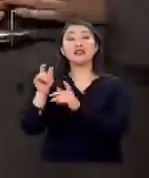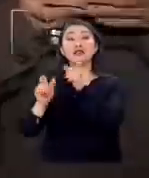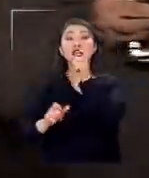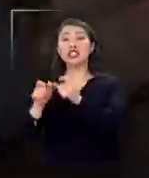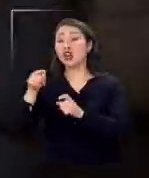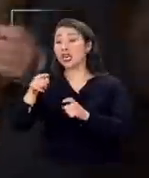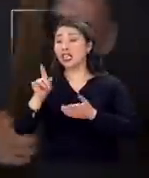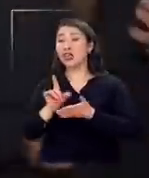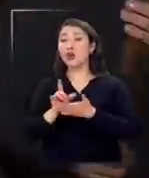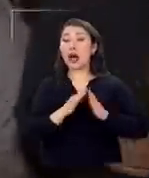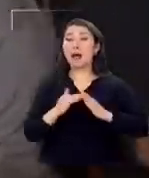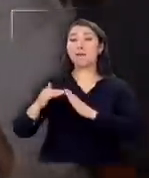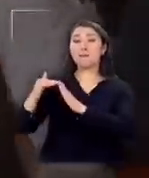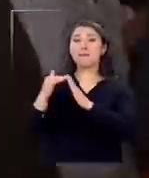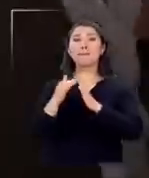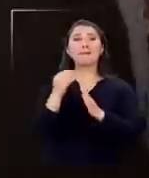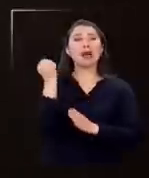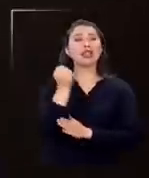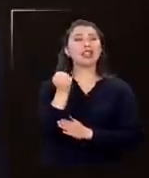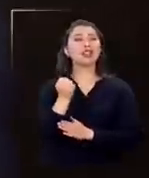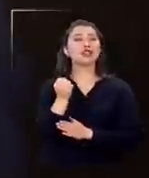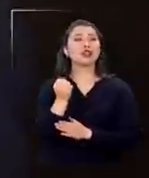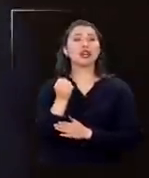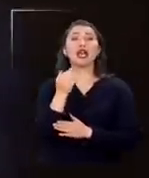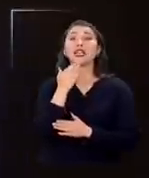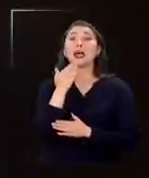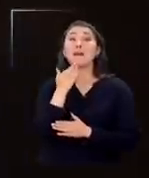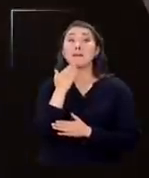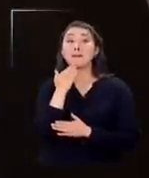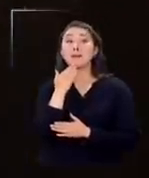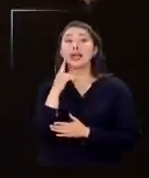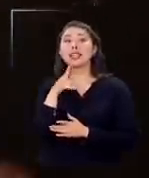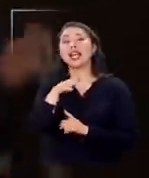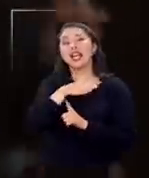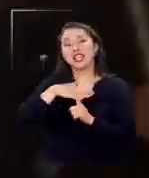aquí en el barrio Matadero Franklin, también Matadero, sobre la situación de los vecinos a esta hora.